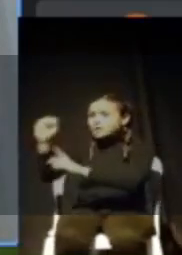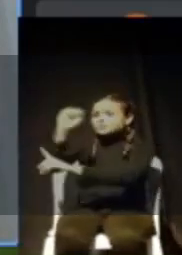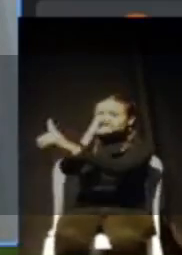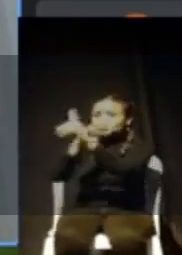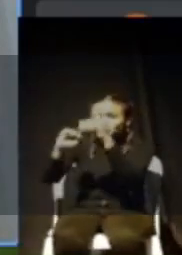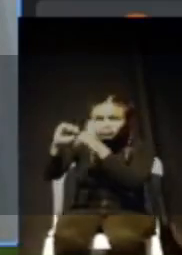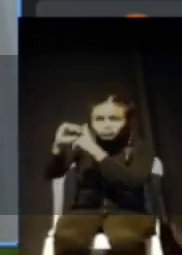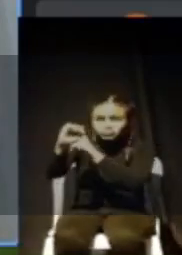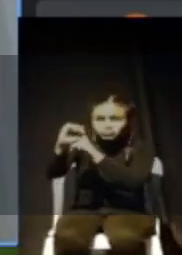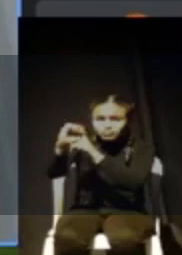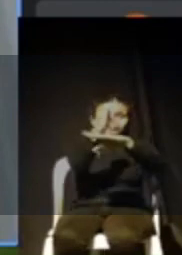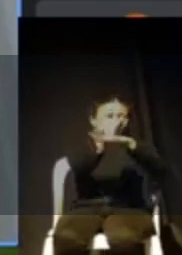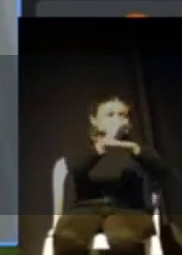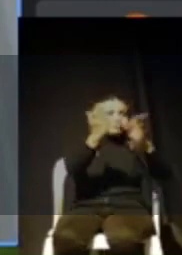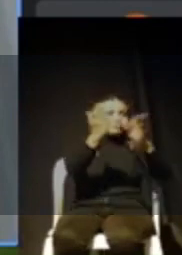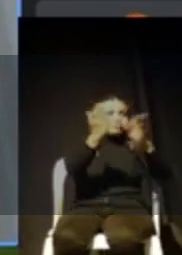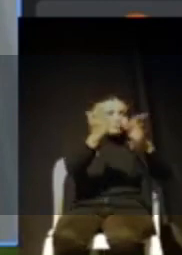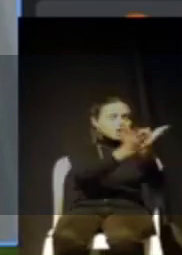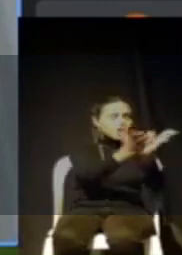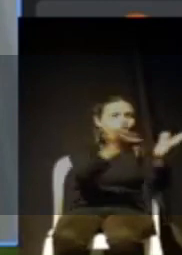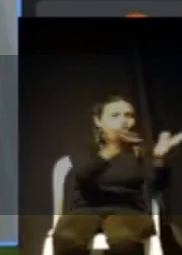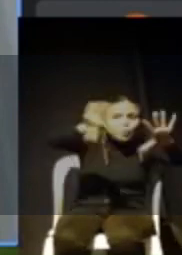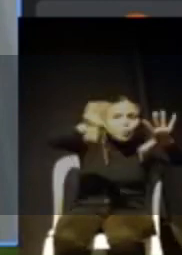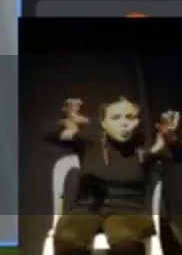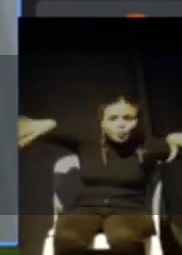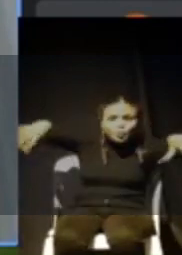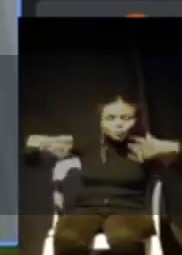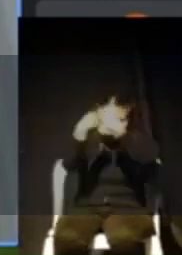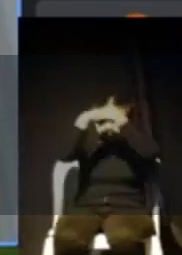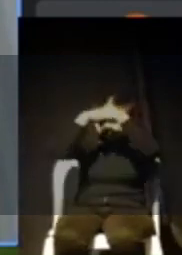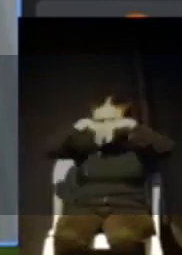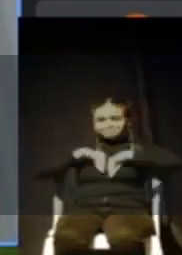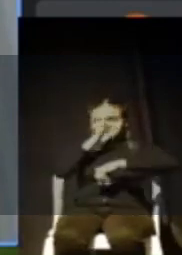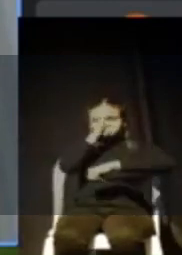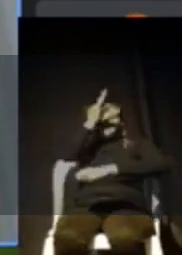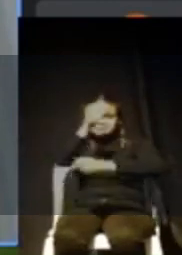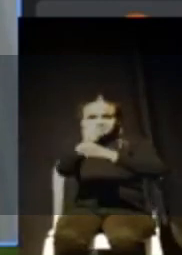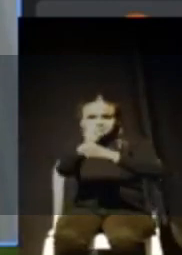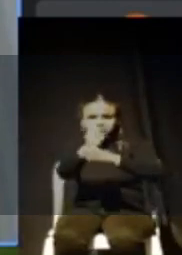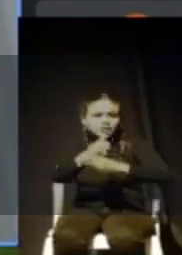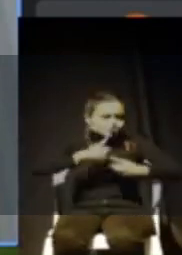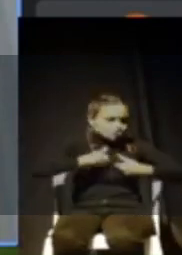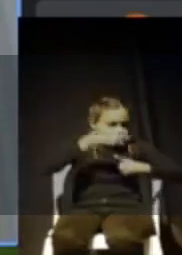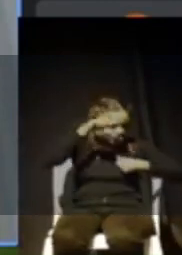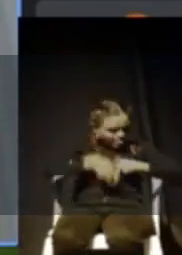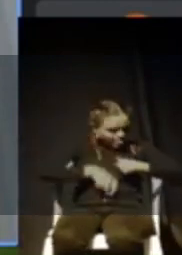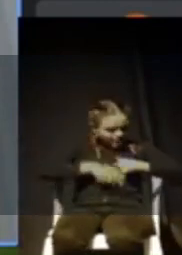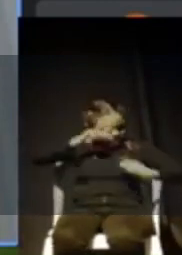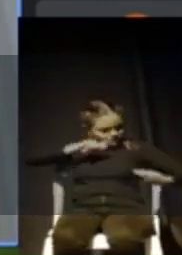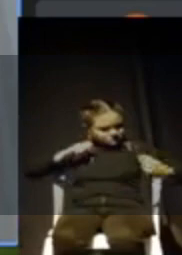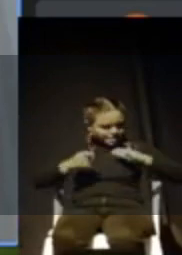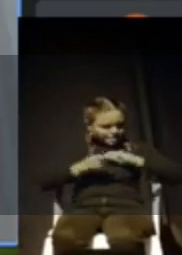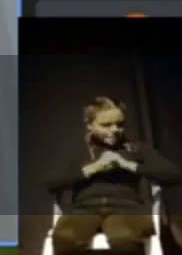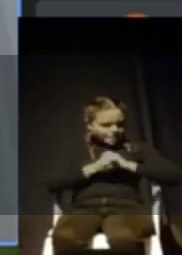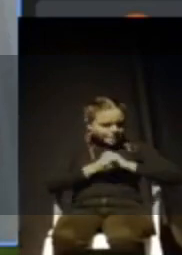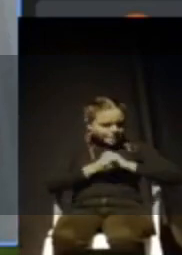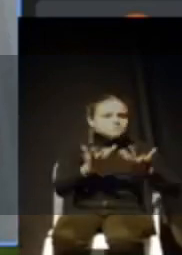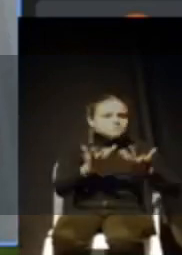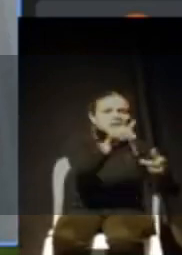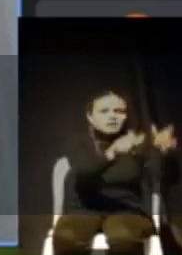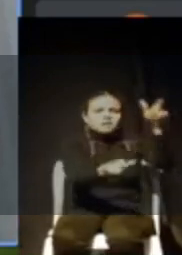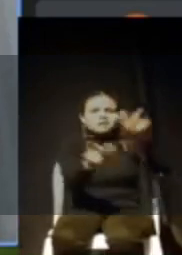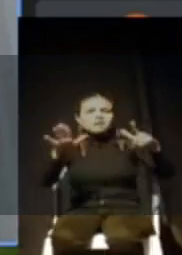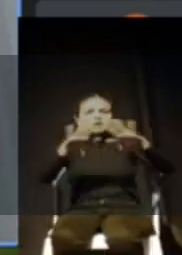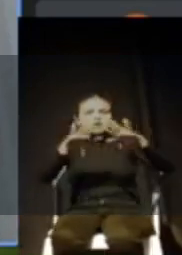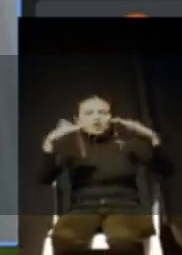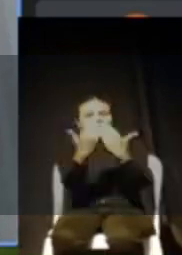escolar. Las dinámicas sociopolíticas del país y planetarias han llevado a que la CEA se convierta